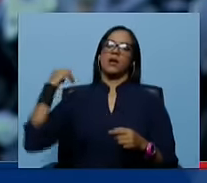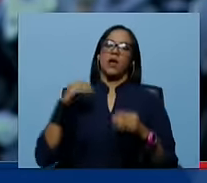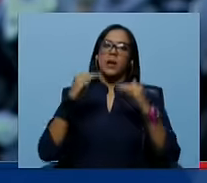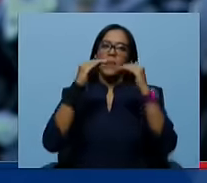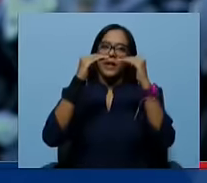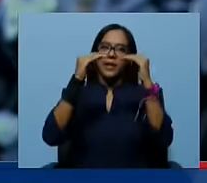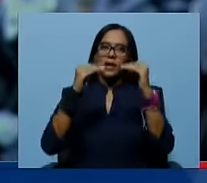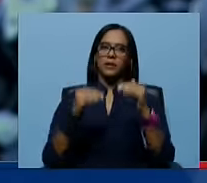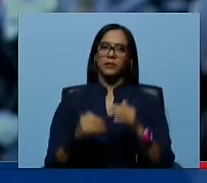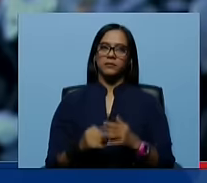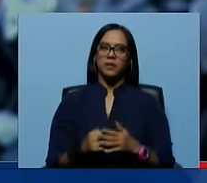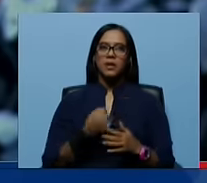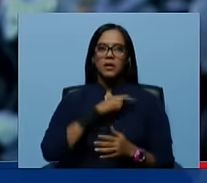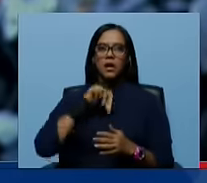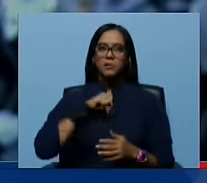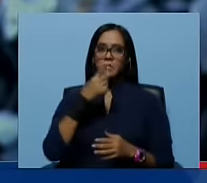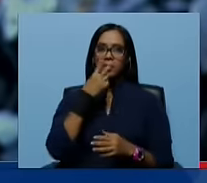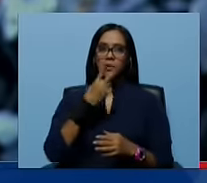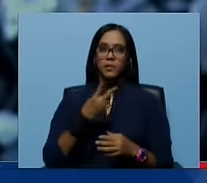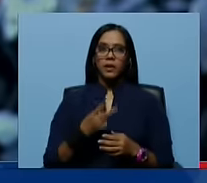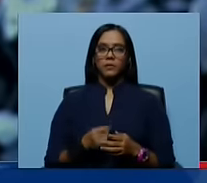Ya nosotros hemos visto eso.